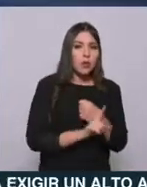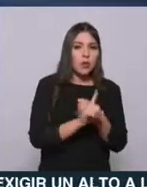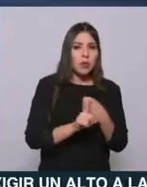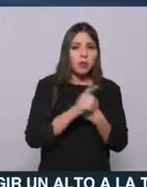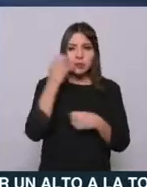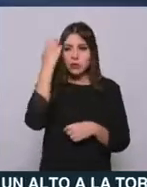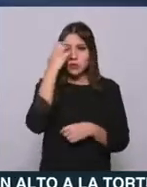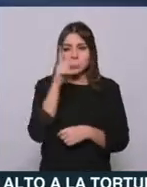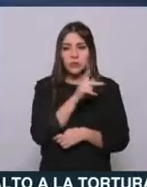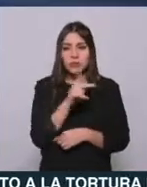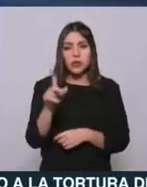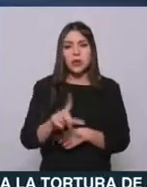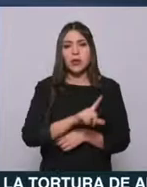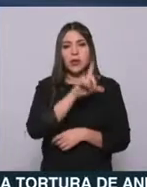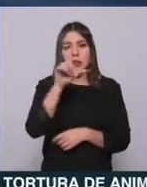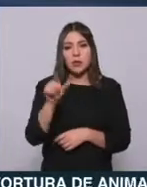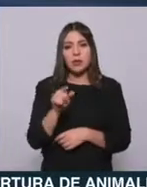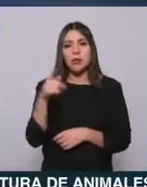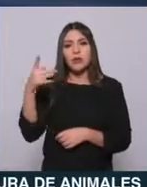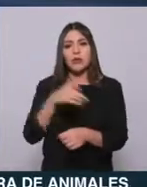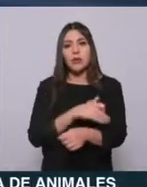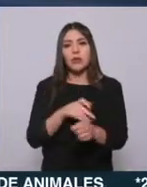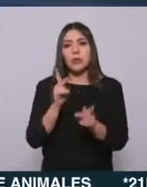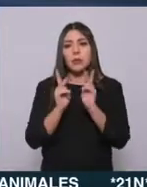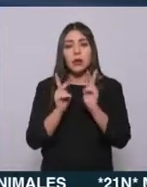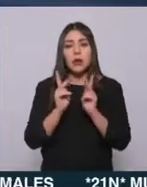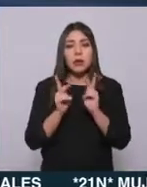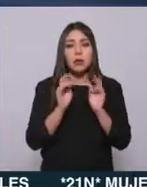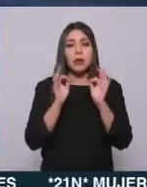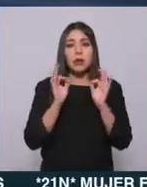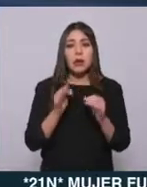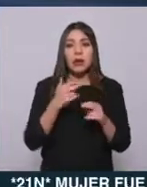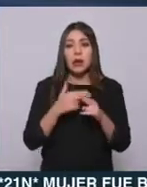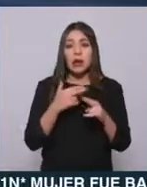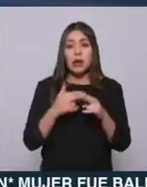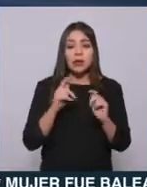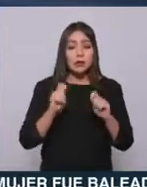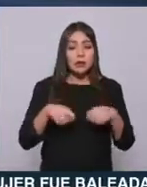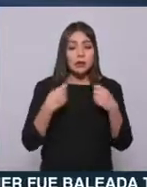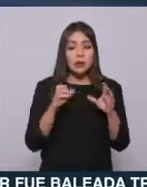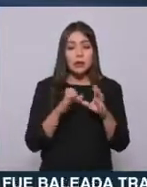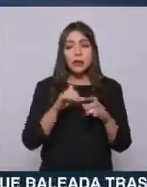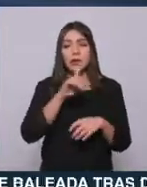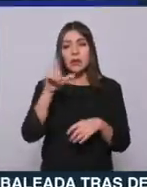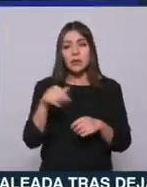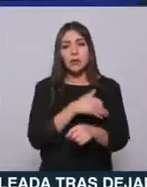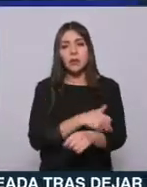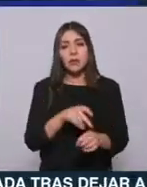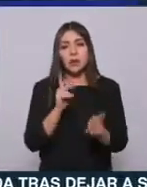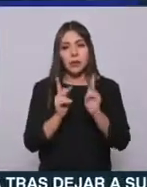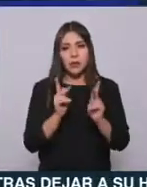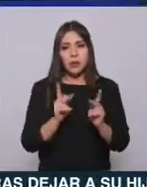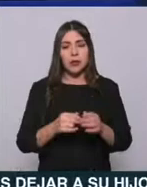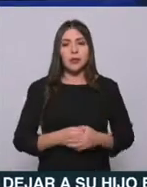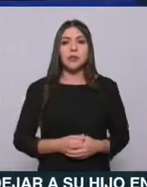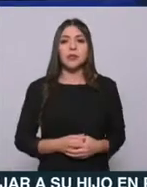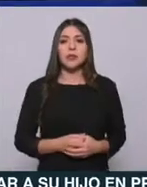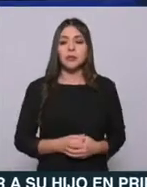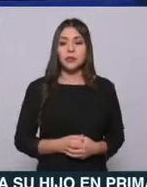sanitario y posteriormente se habla con la familia. Hasta que tengamos esta certificación, hablamos con la familia.